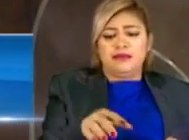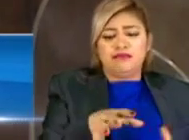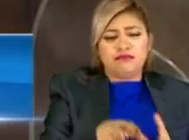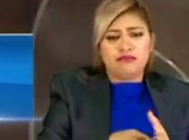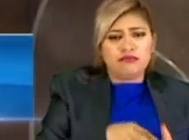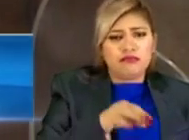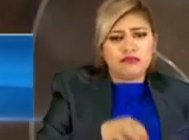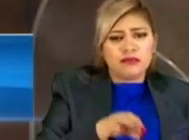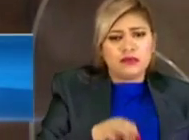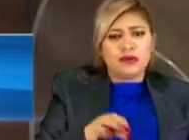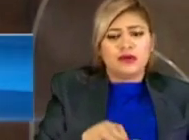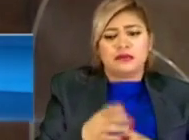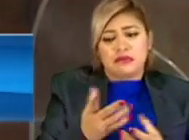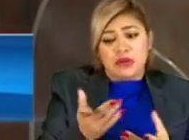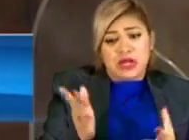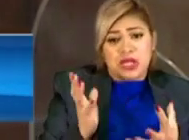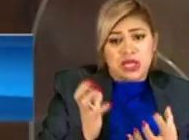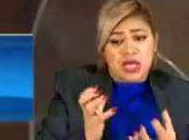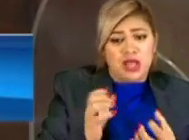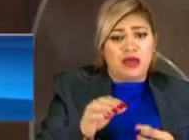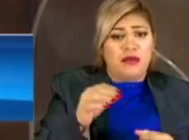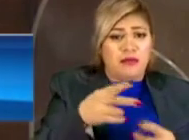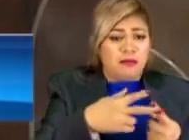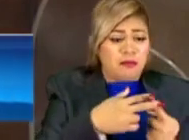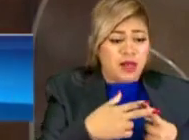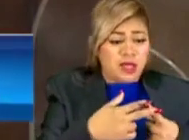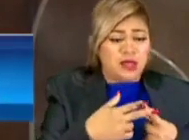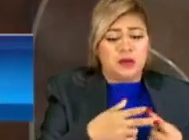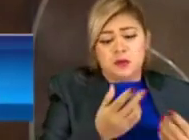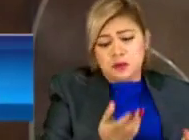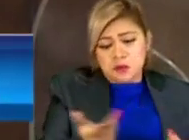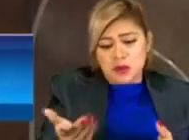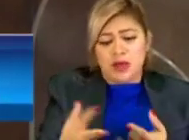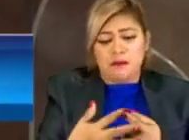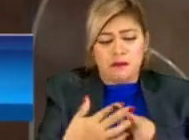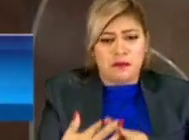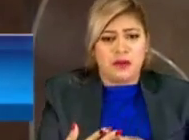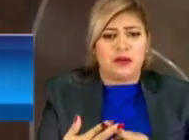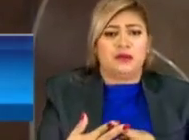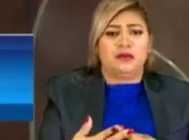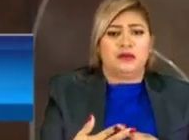agropecuarios para ayudar a sostener la economía rural.